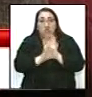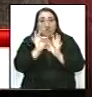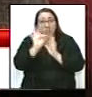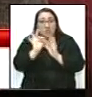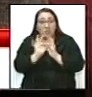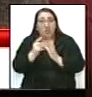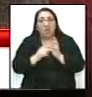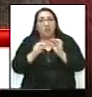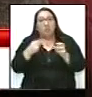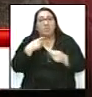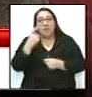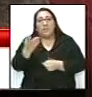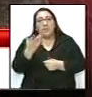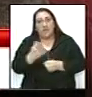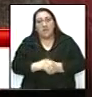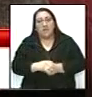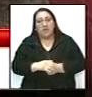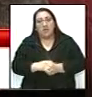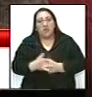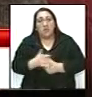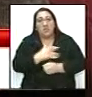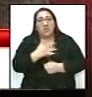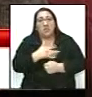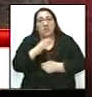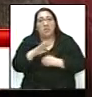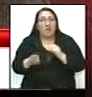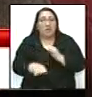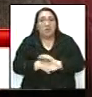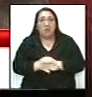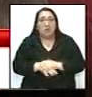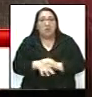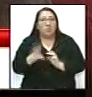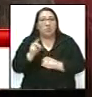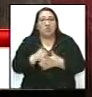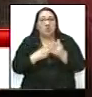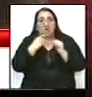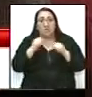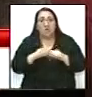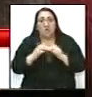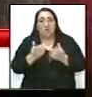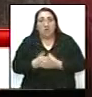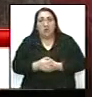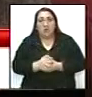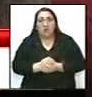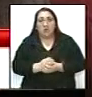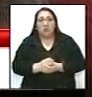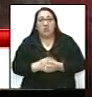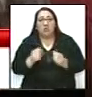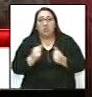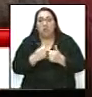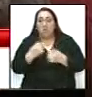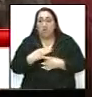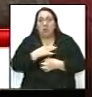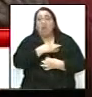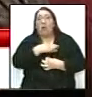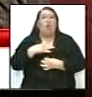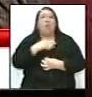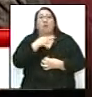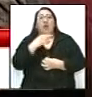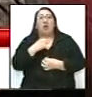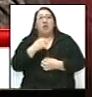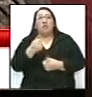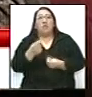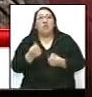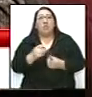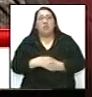la población está reclamando, el sentir de abajo, de la gente de abajo, no los que estamos aquí en el Congreso con buenas corbatas o que ganamos